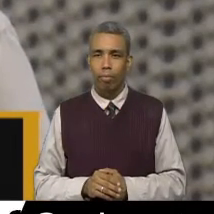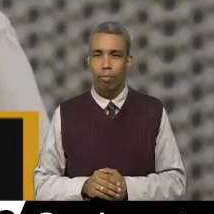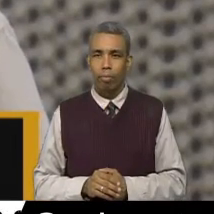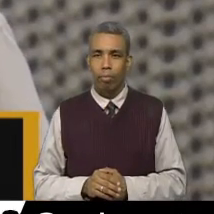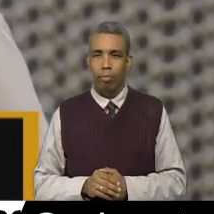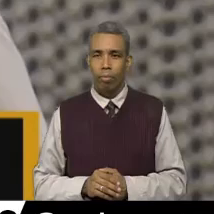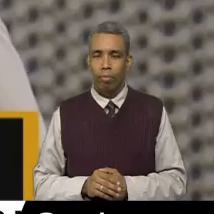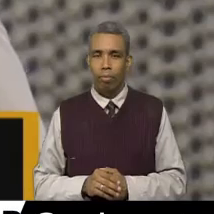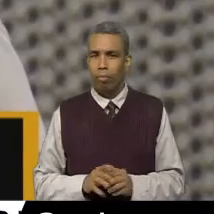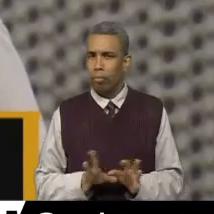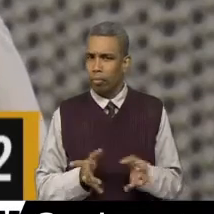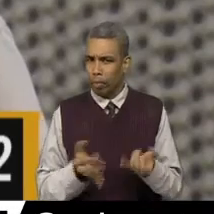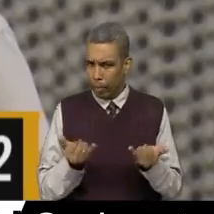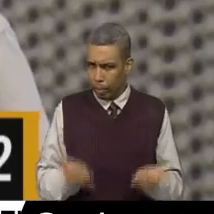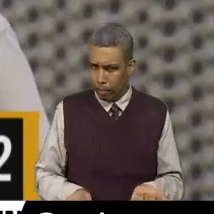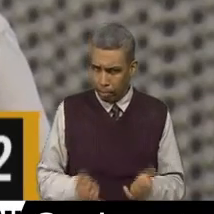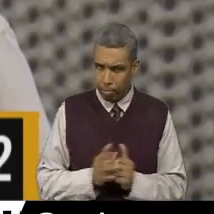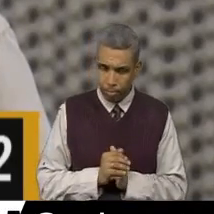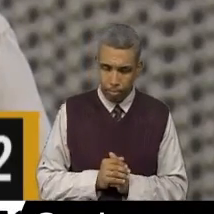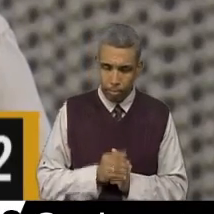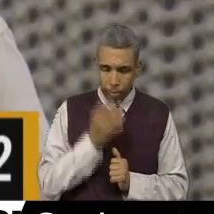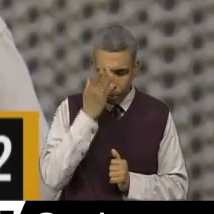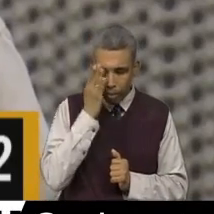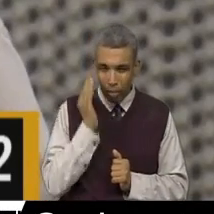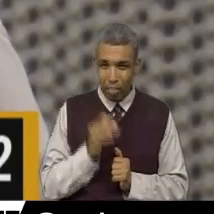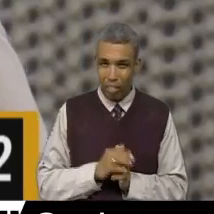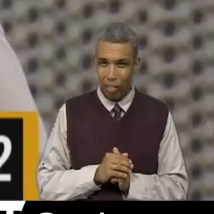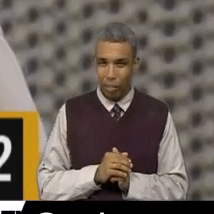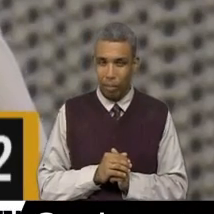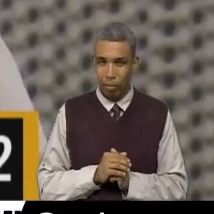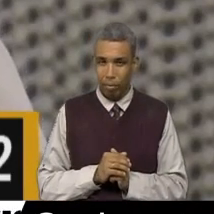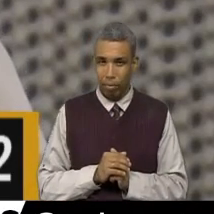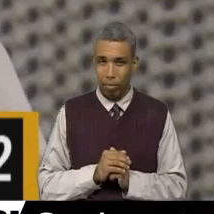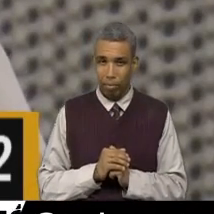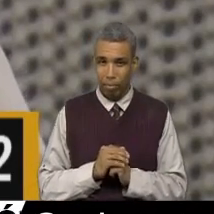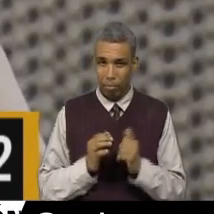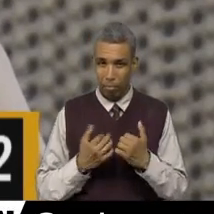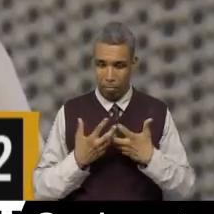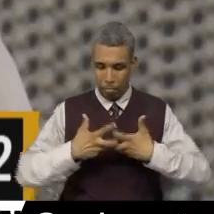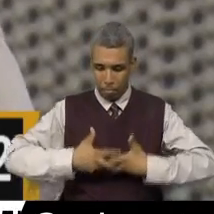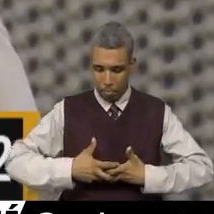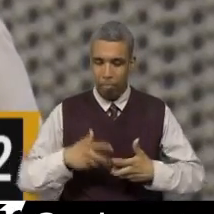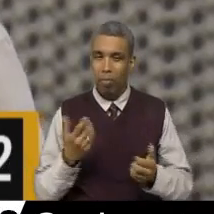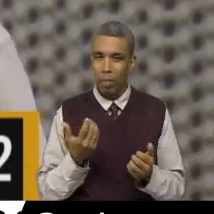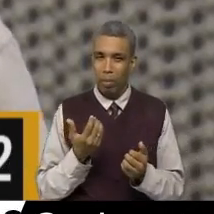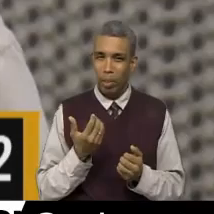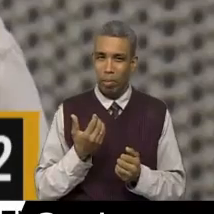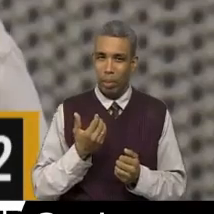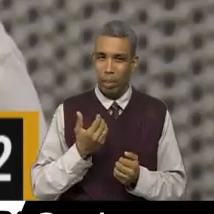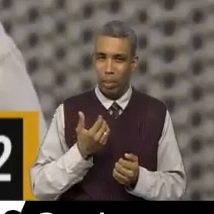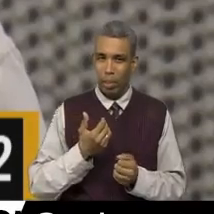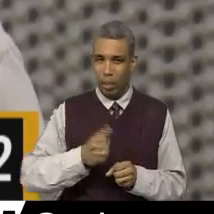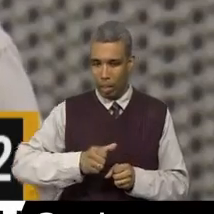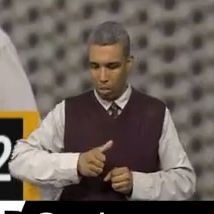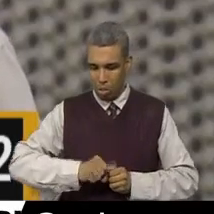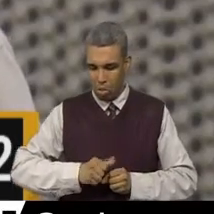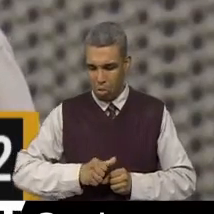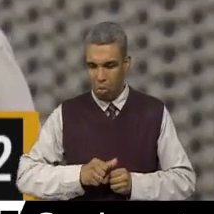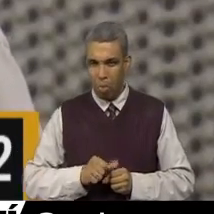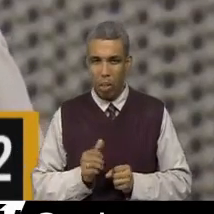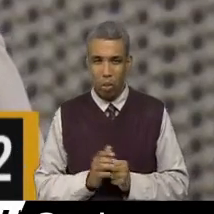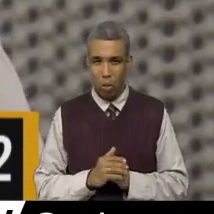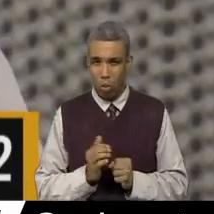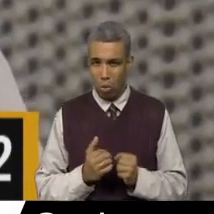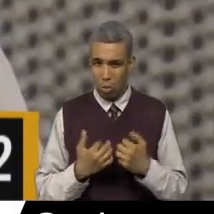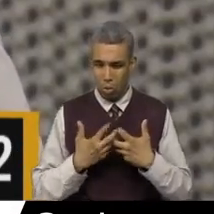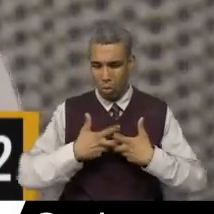han puesto de acuerdo ni con la empresa contratista que tiene el contrato marco de mantenimiento, para mantenimiento mayor de la refinería,